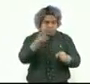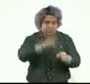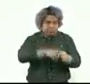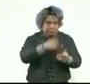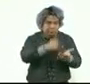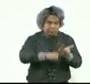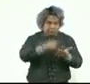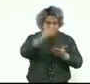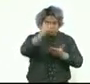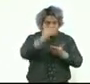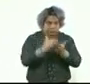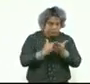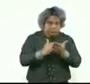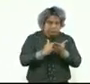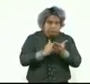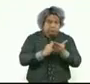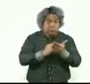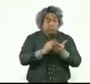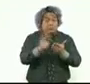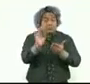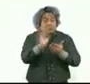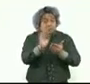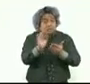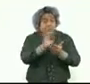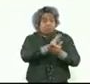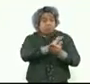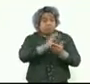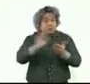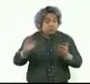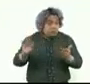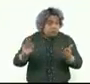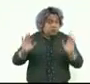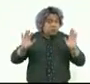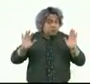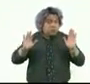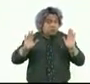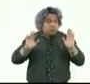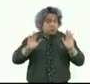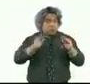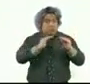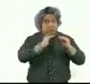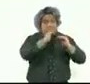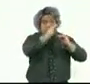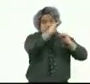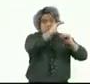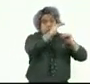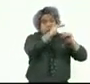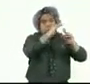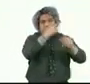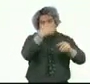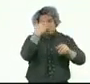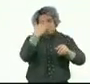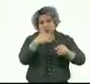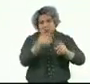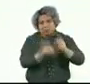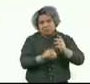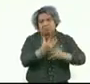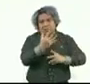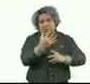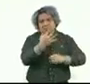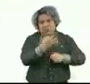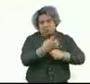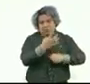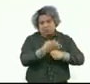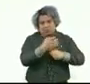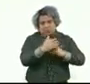en la capital, ¿podríamos afirmar que ya pasamos este pico de la cuarta ola y que pudo haberse registrado el